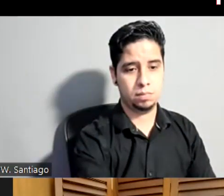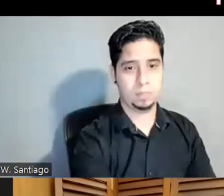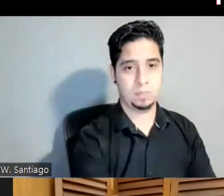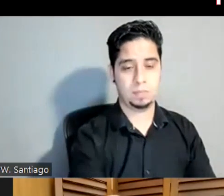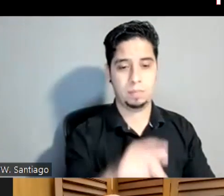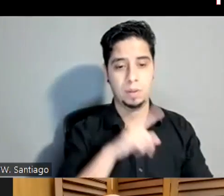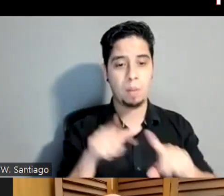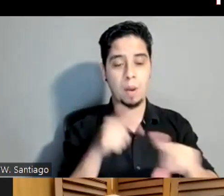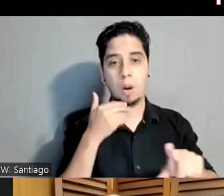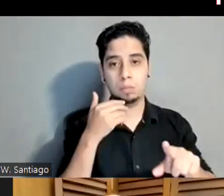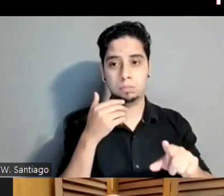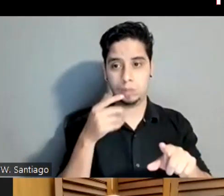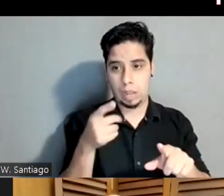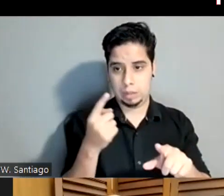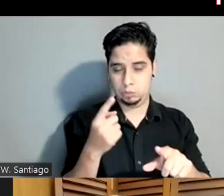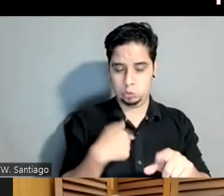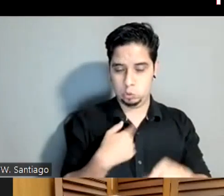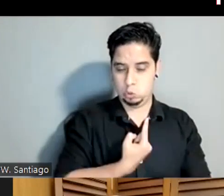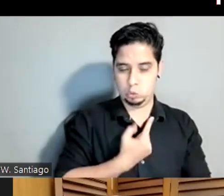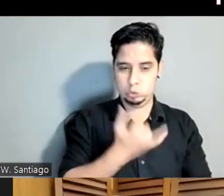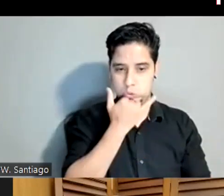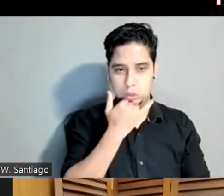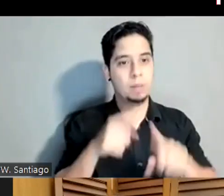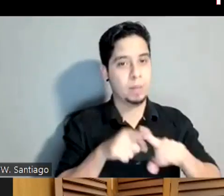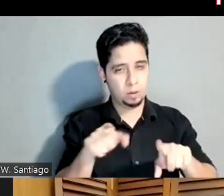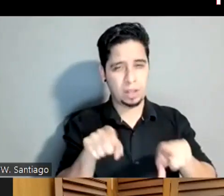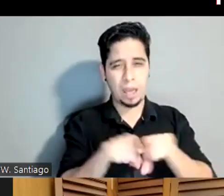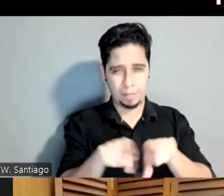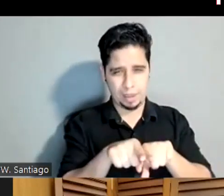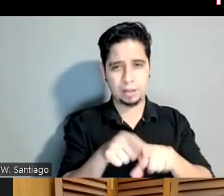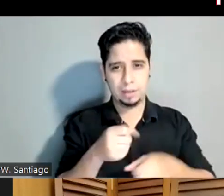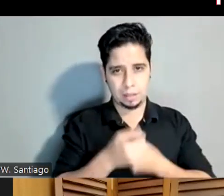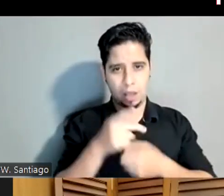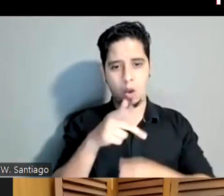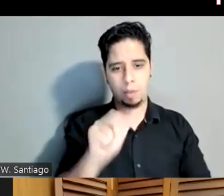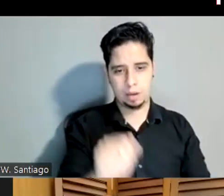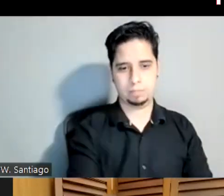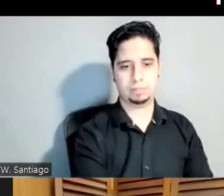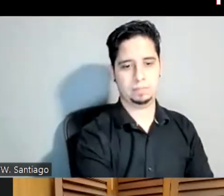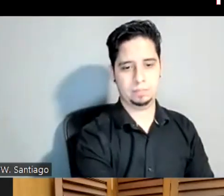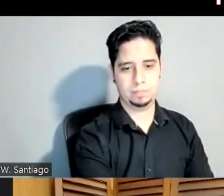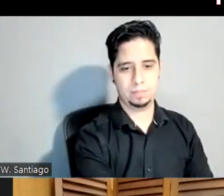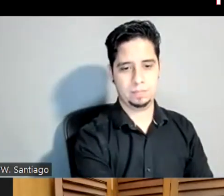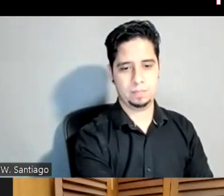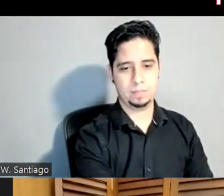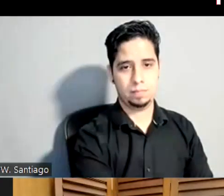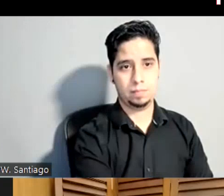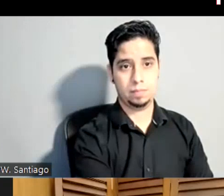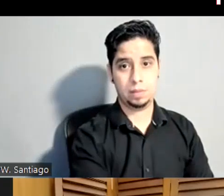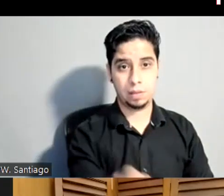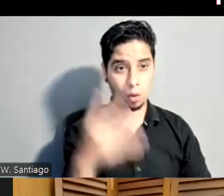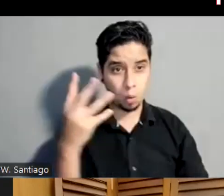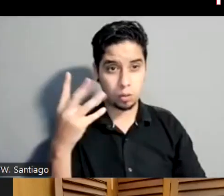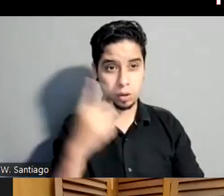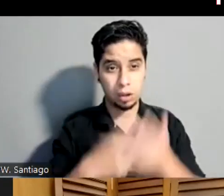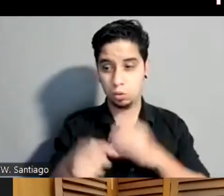No, y bueno, y que es cantante también, es cantante de ópera, así que sí, ella ha cantado. Déjame decirte, de estas cuatro que mencionamos, tres